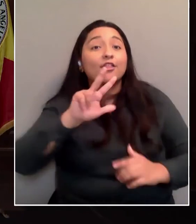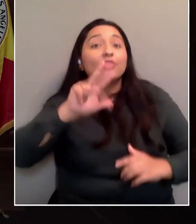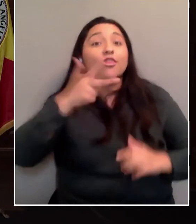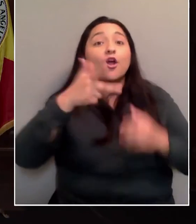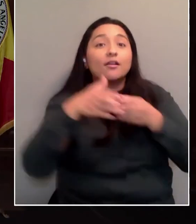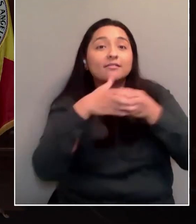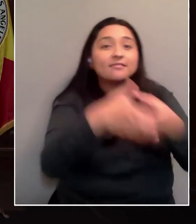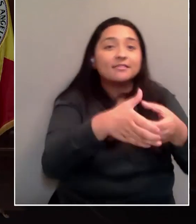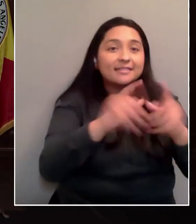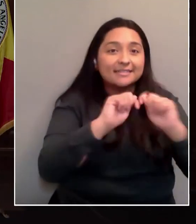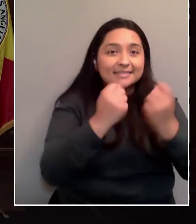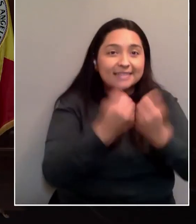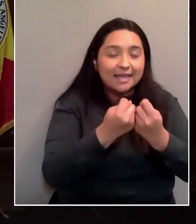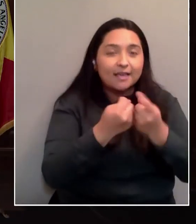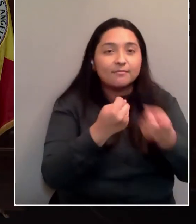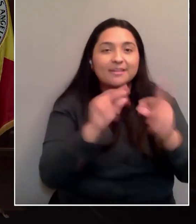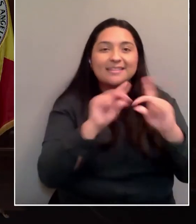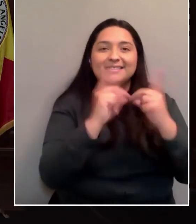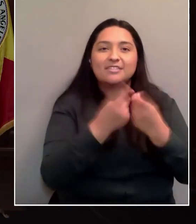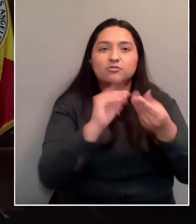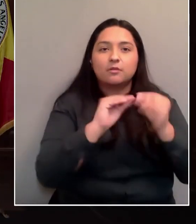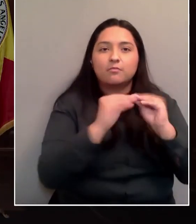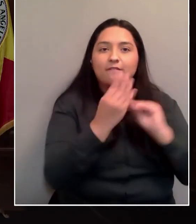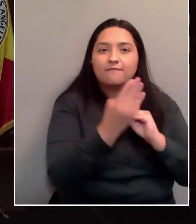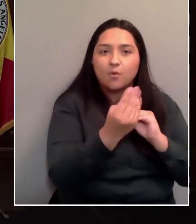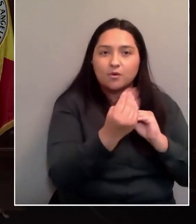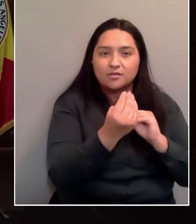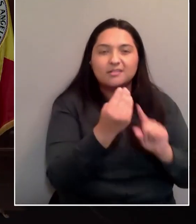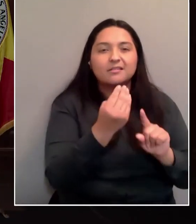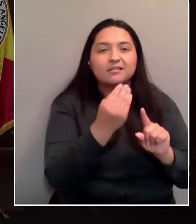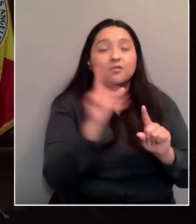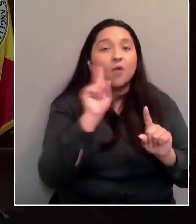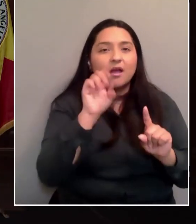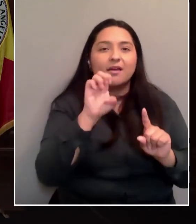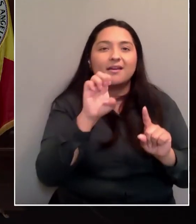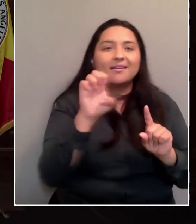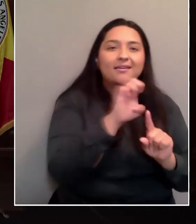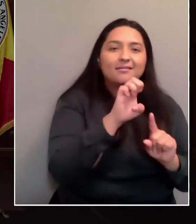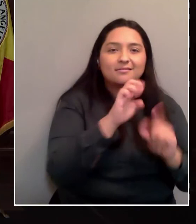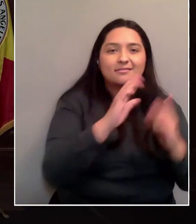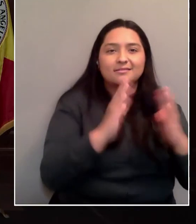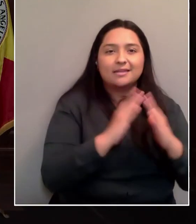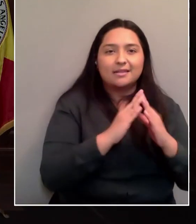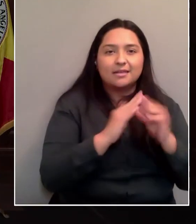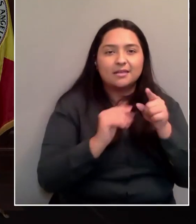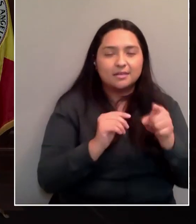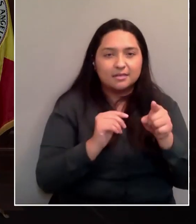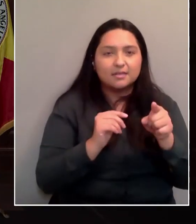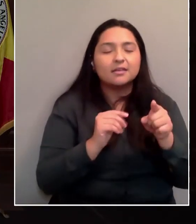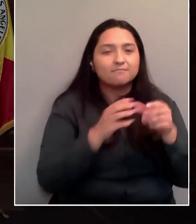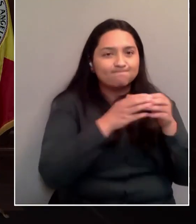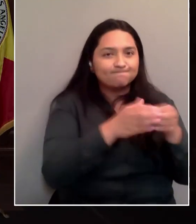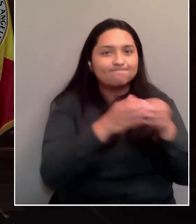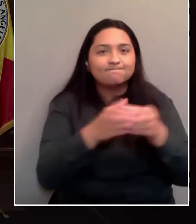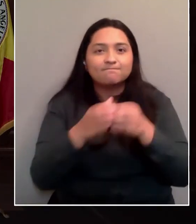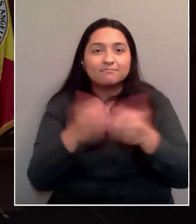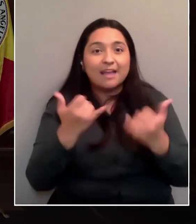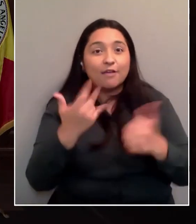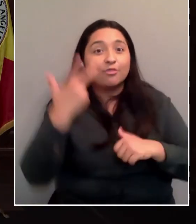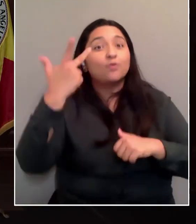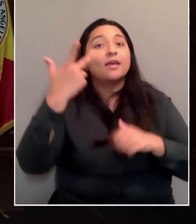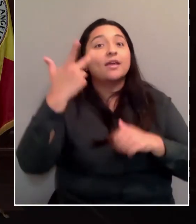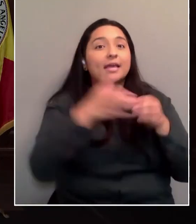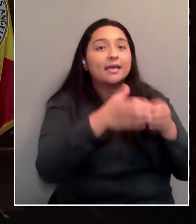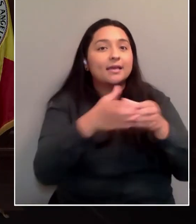distrito 14, al lado este de la ciudad. Estoy agradecido con mis colegas, los concejales